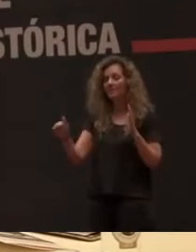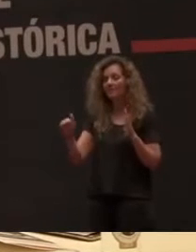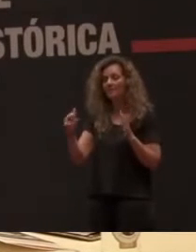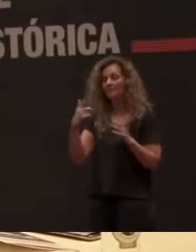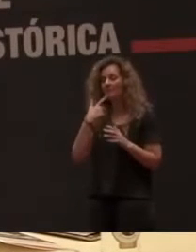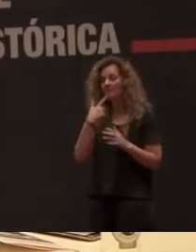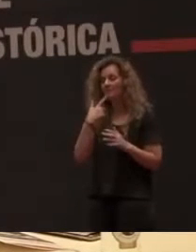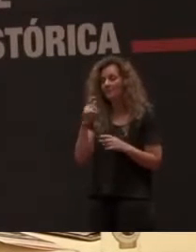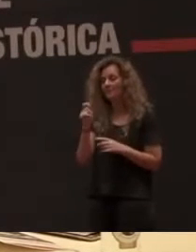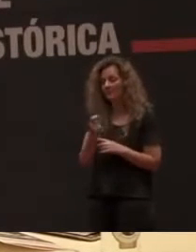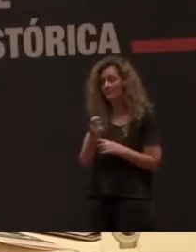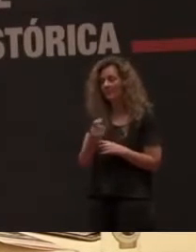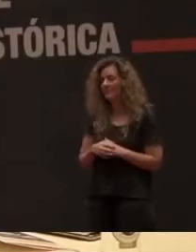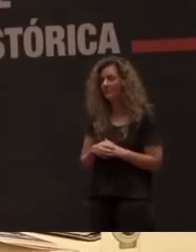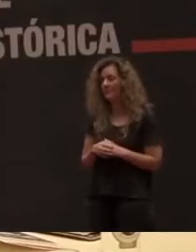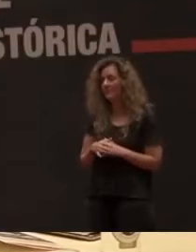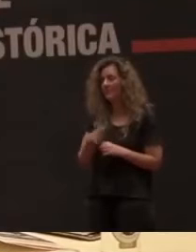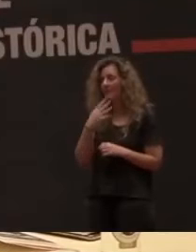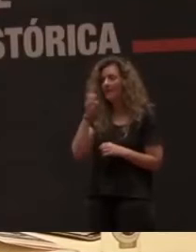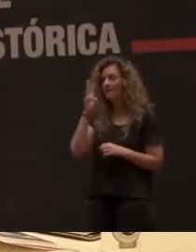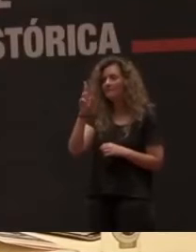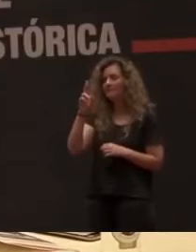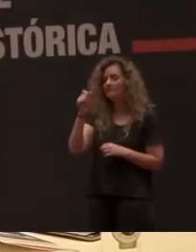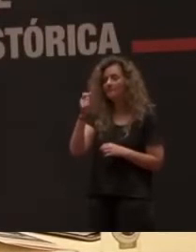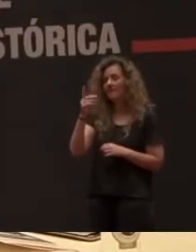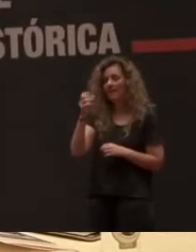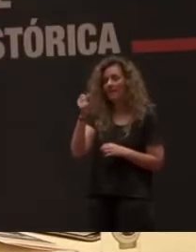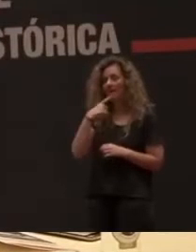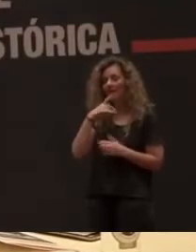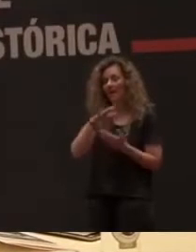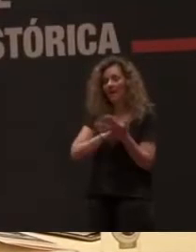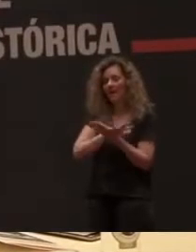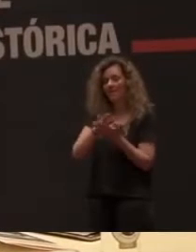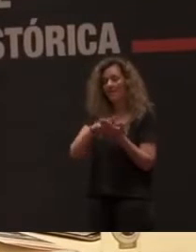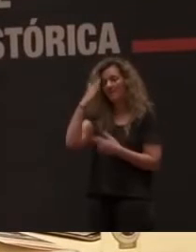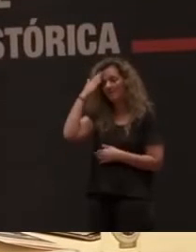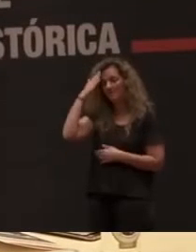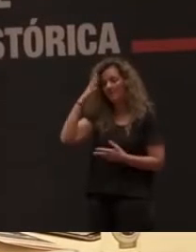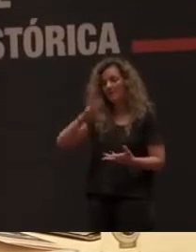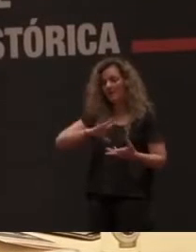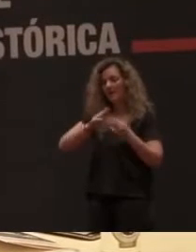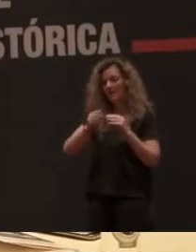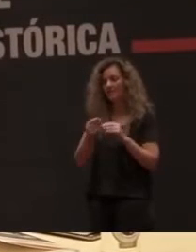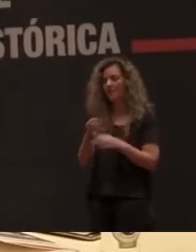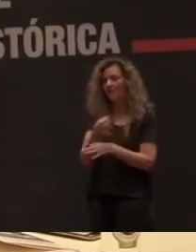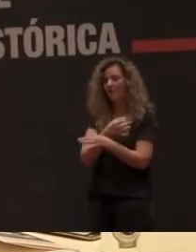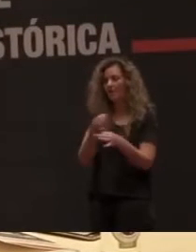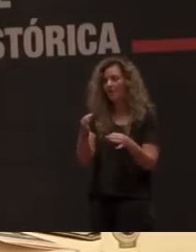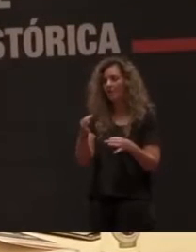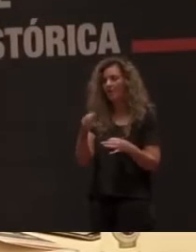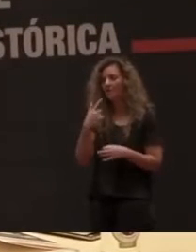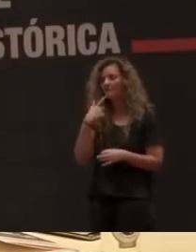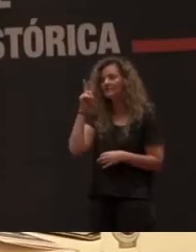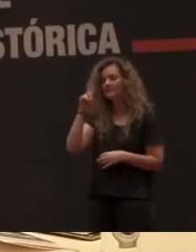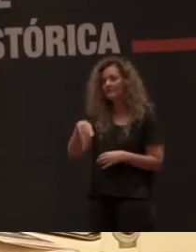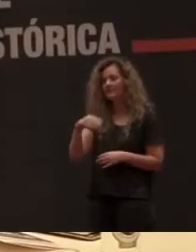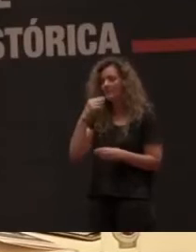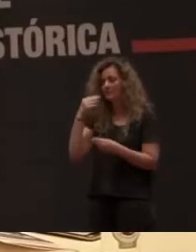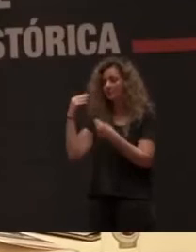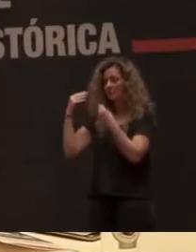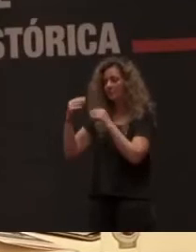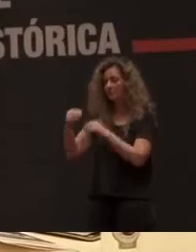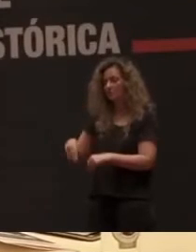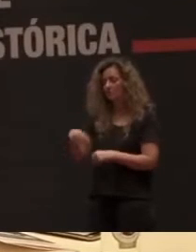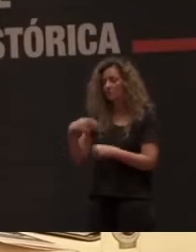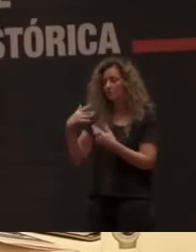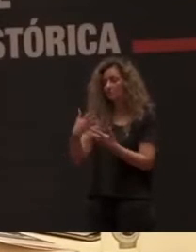vencedores e vencidos. Cada fada da creación dunha memoria adecuada, dunha memoria conveniente, incluso a nivel historiográfico,